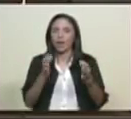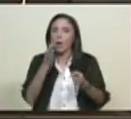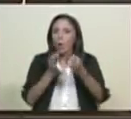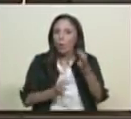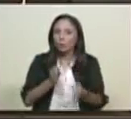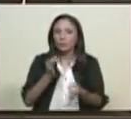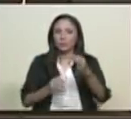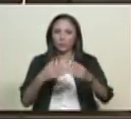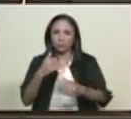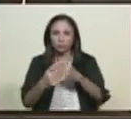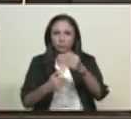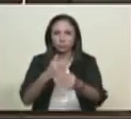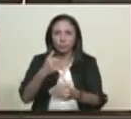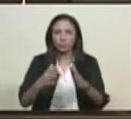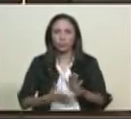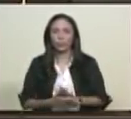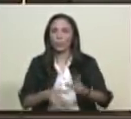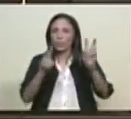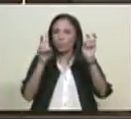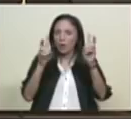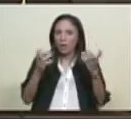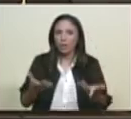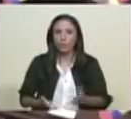de avanzada, nuevo,